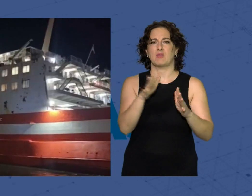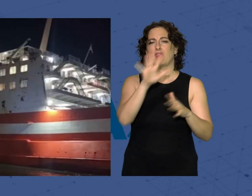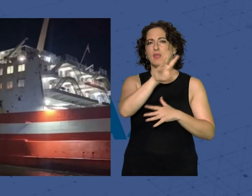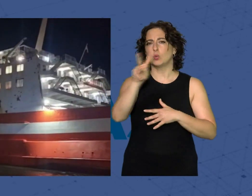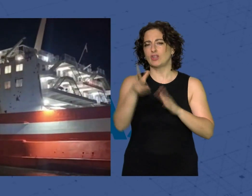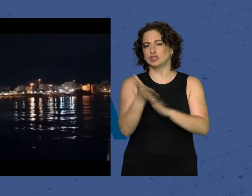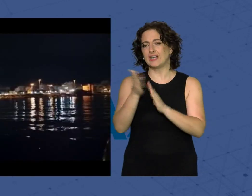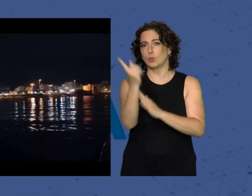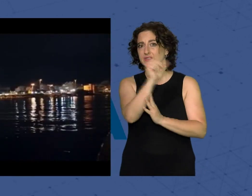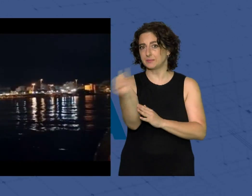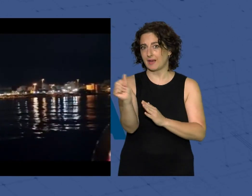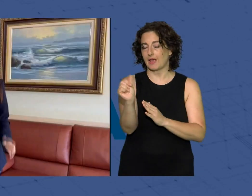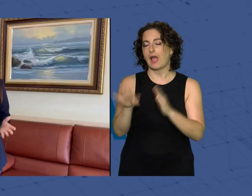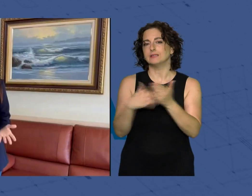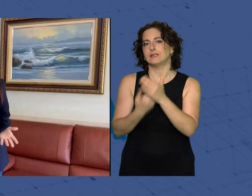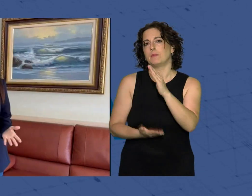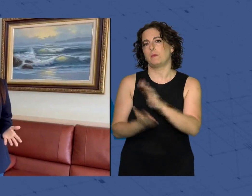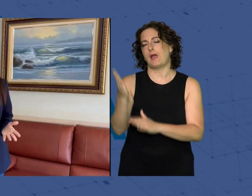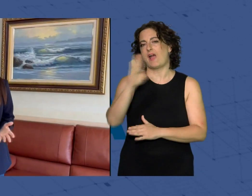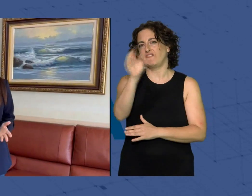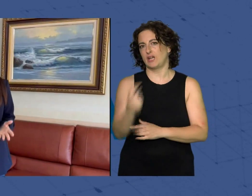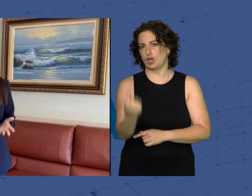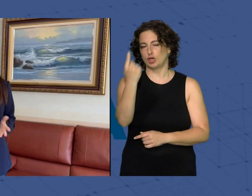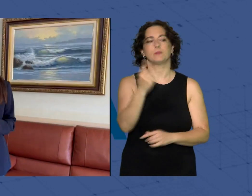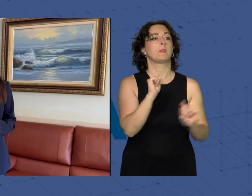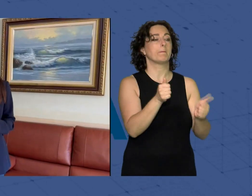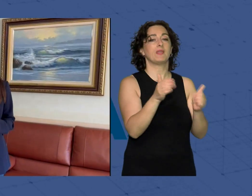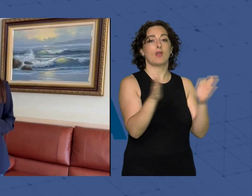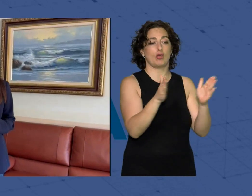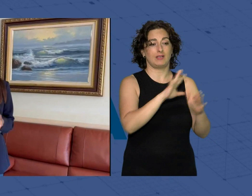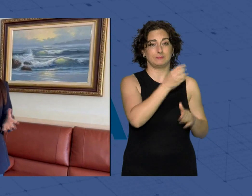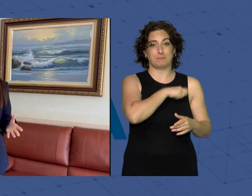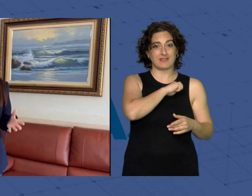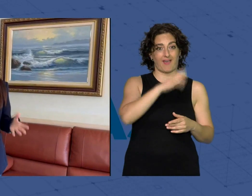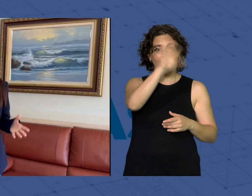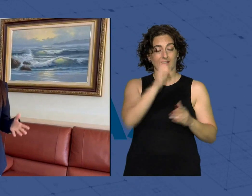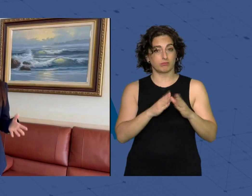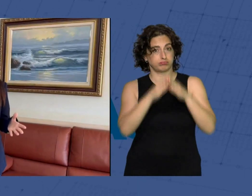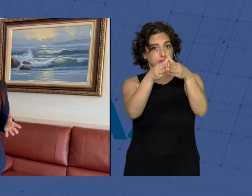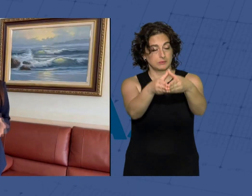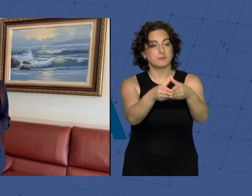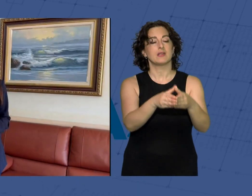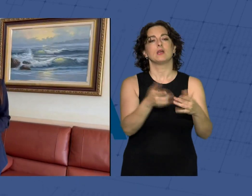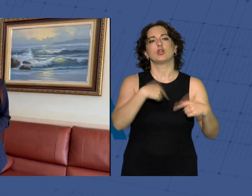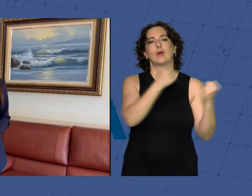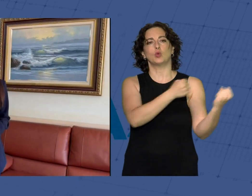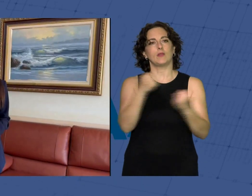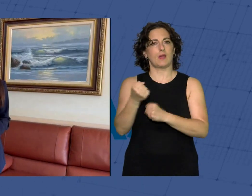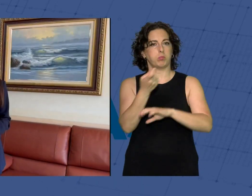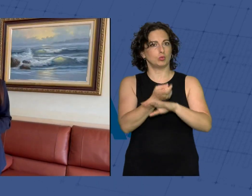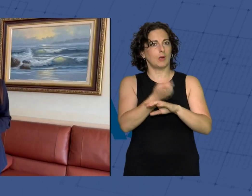salidas semanales hacia el norte de África Hoy empieza la operación paso al estrecho y la verdad que desde la autoridad portuaria tenemos una